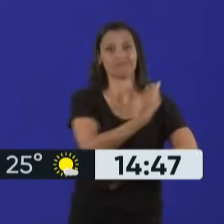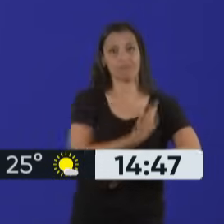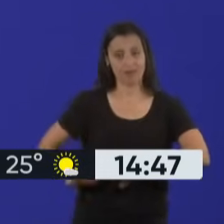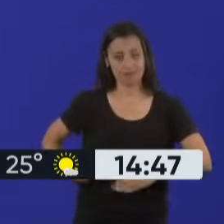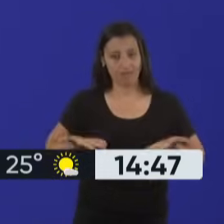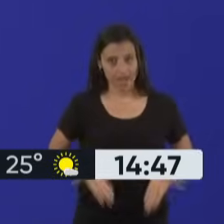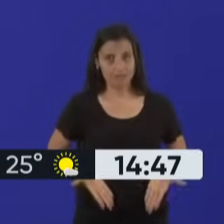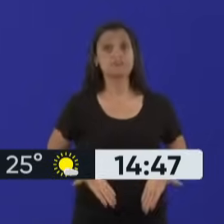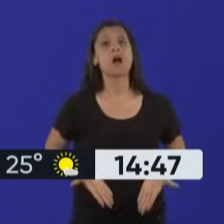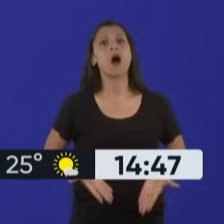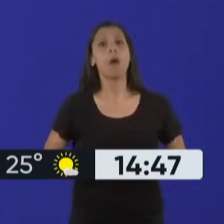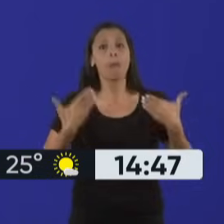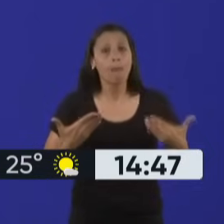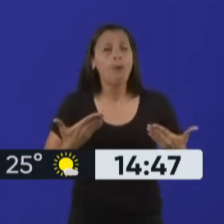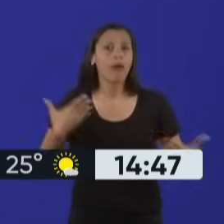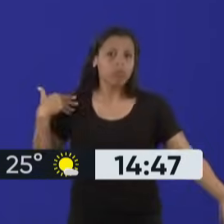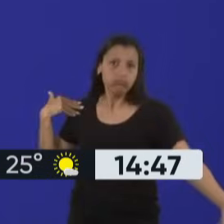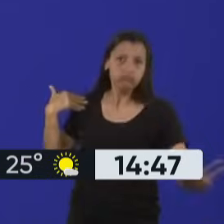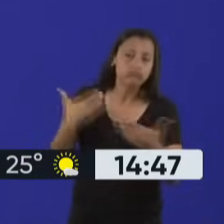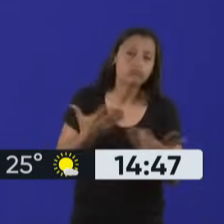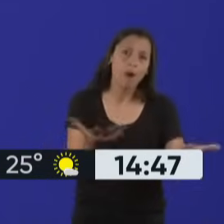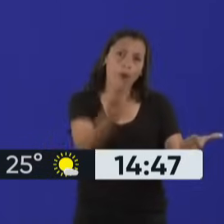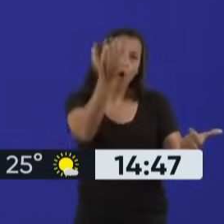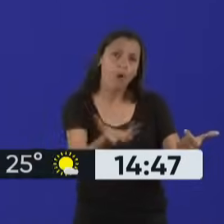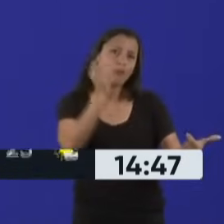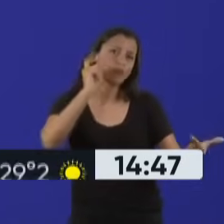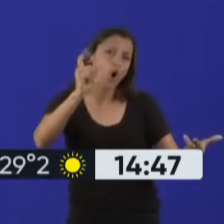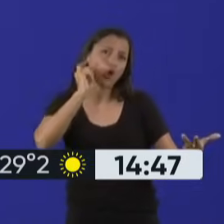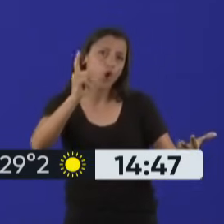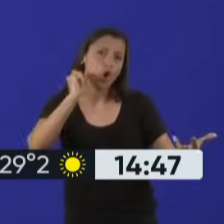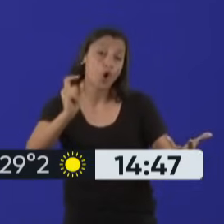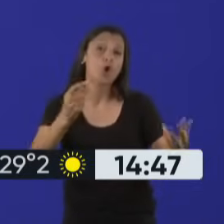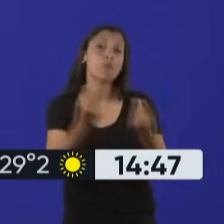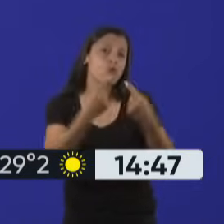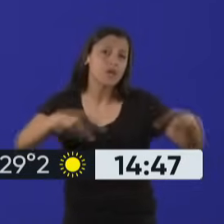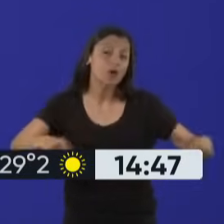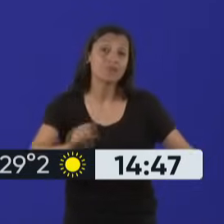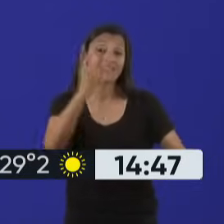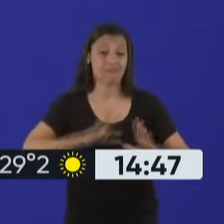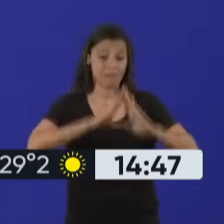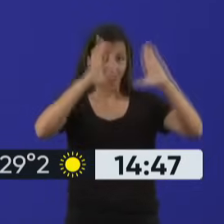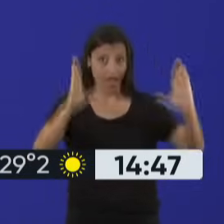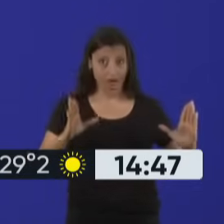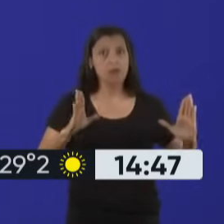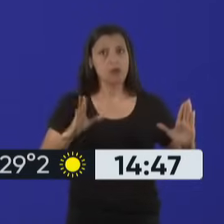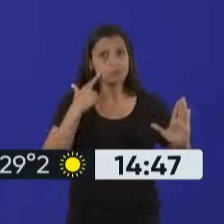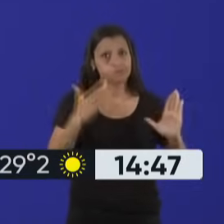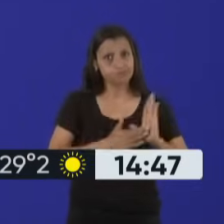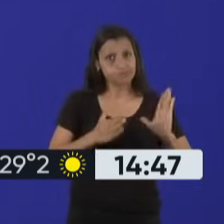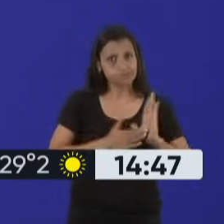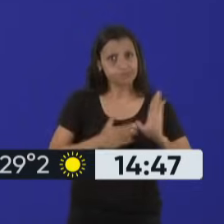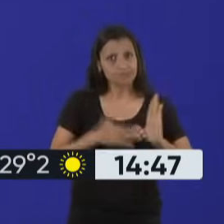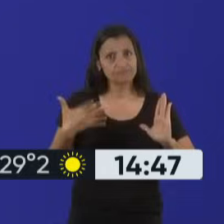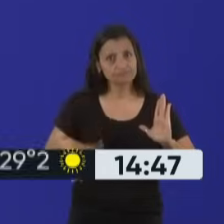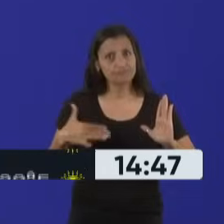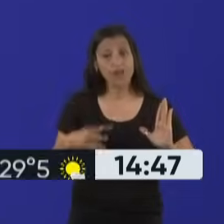hacer muchísimas cosas enormes a lo largo del primer año y meses del gobierno, y